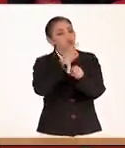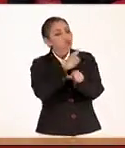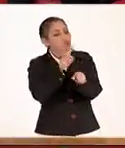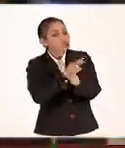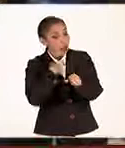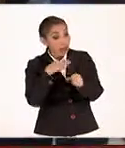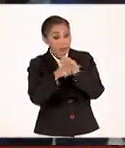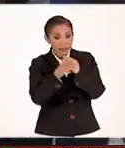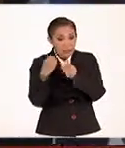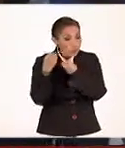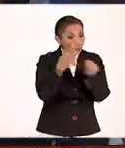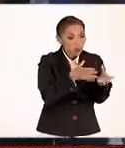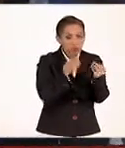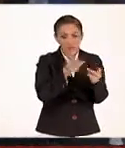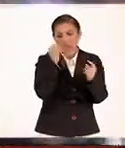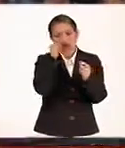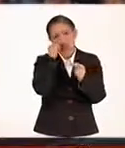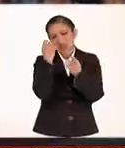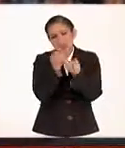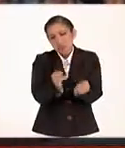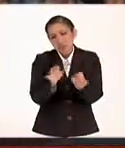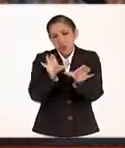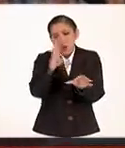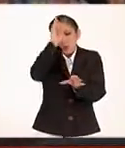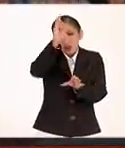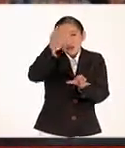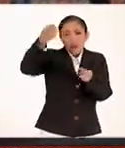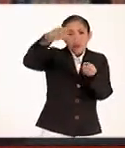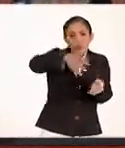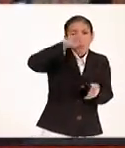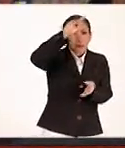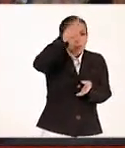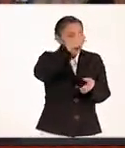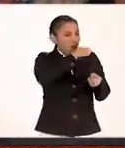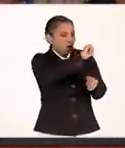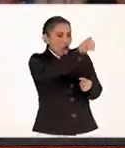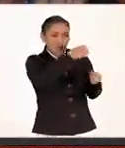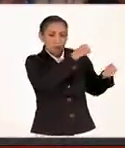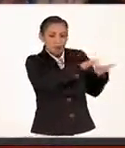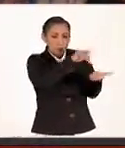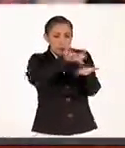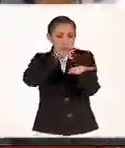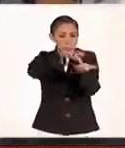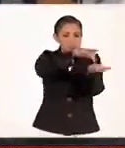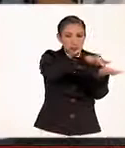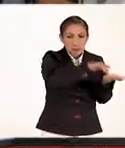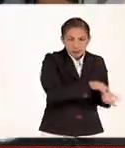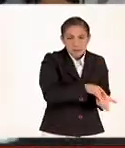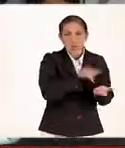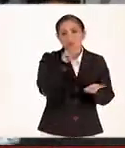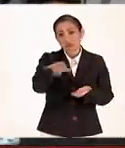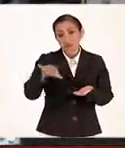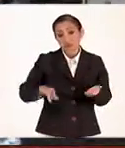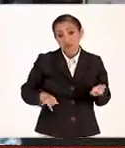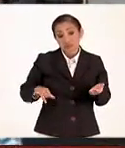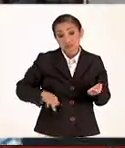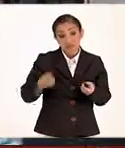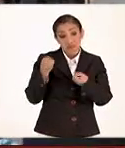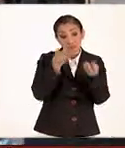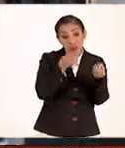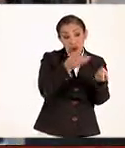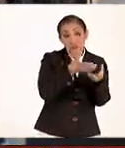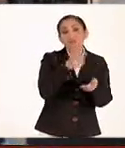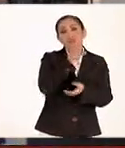proveernos de materiales independientemente que hemos obtenido de universidades del politécnico de todos nos han apoyado todos en una forma desinteresada nos han colaborado